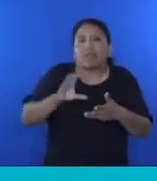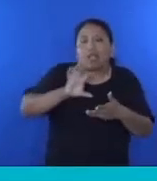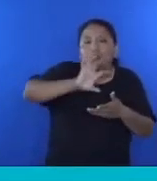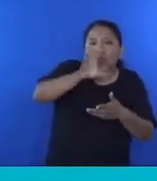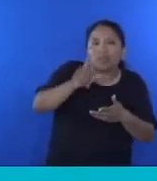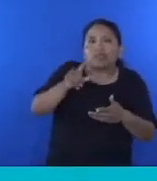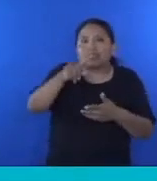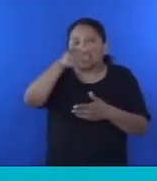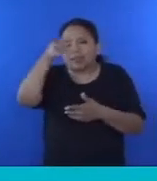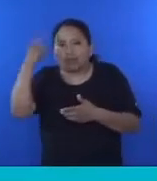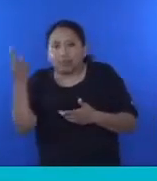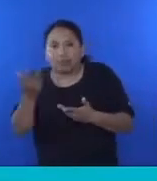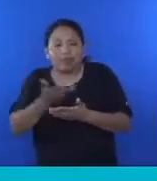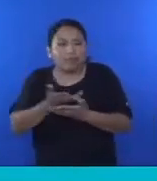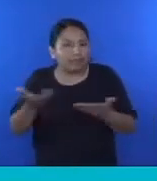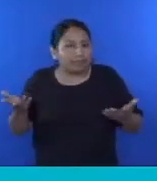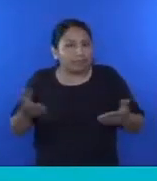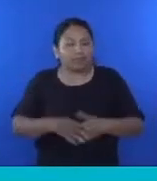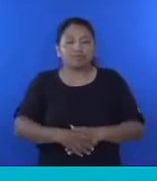federales.